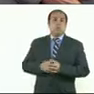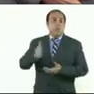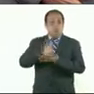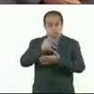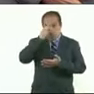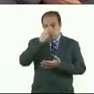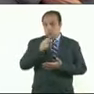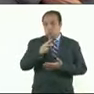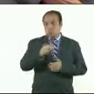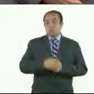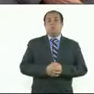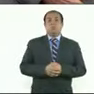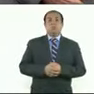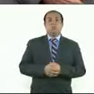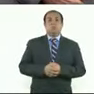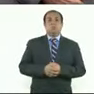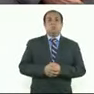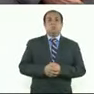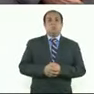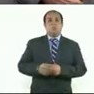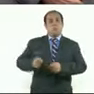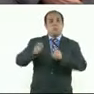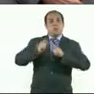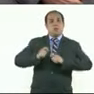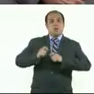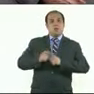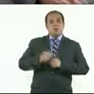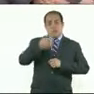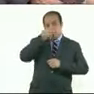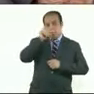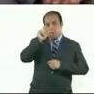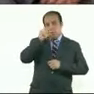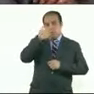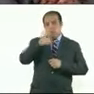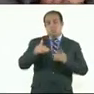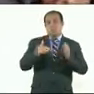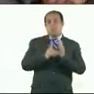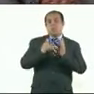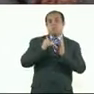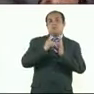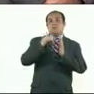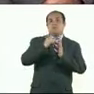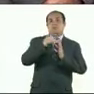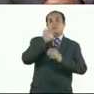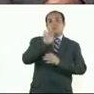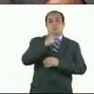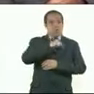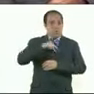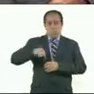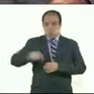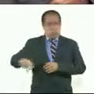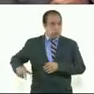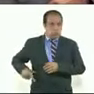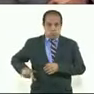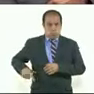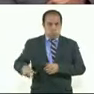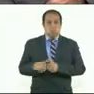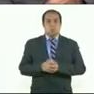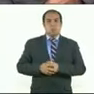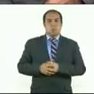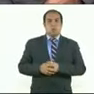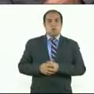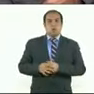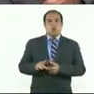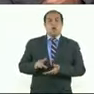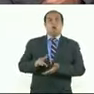México recibe cerca de 26.000 millones de pesos, no nosotros como gobierno, sino el